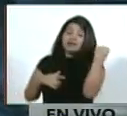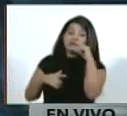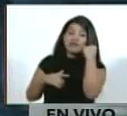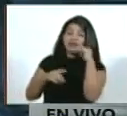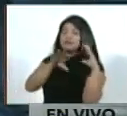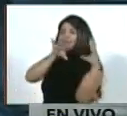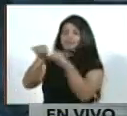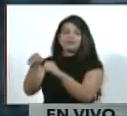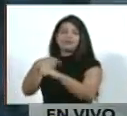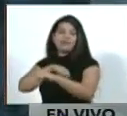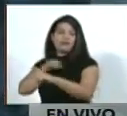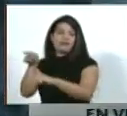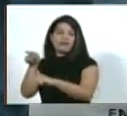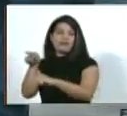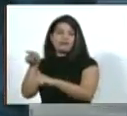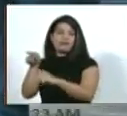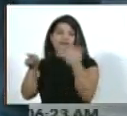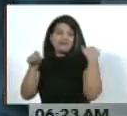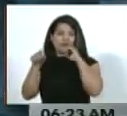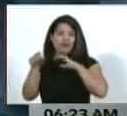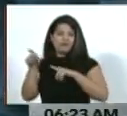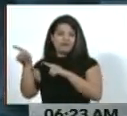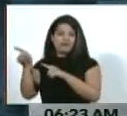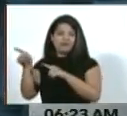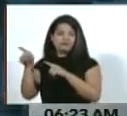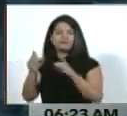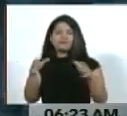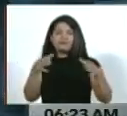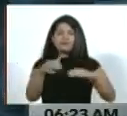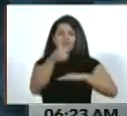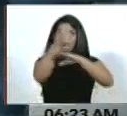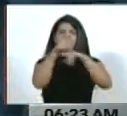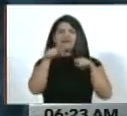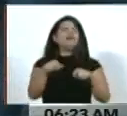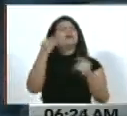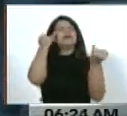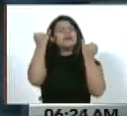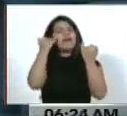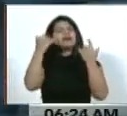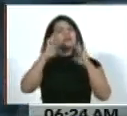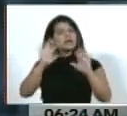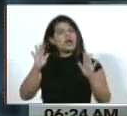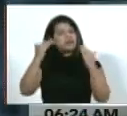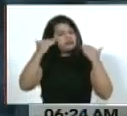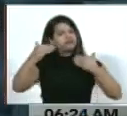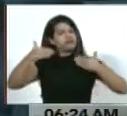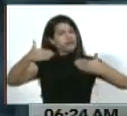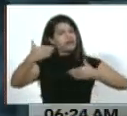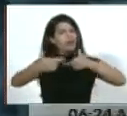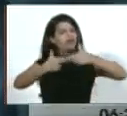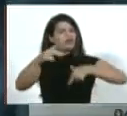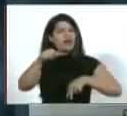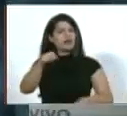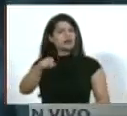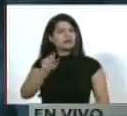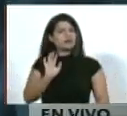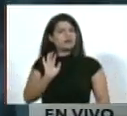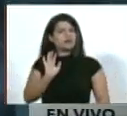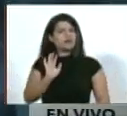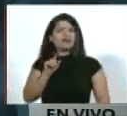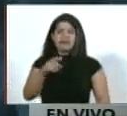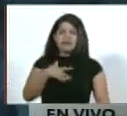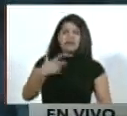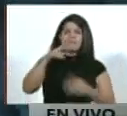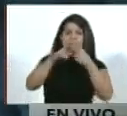Francia. La Junta Suprema, ya con ideas realmente avanzadas, revolucionarias, de